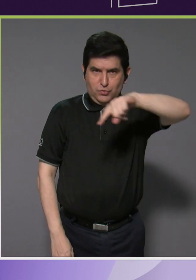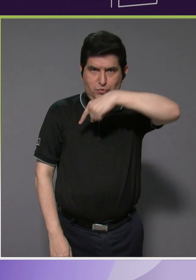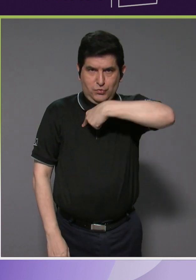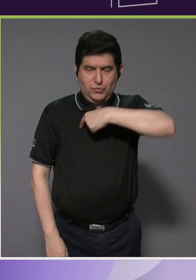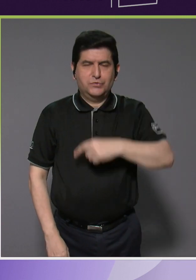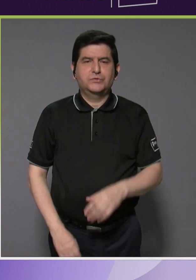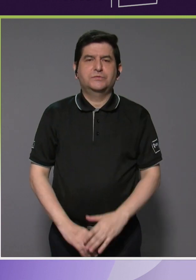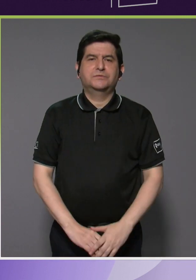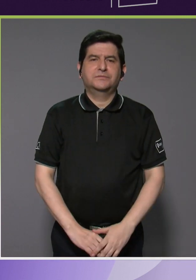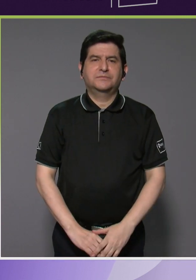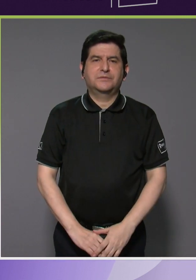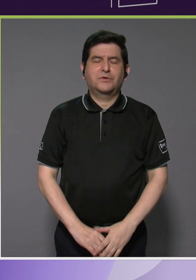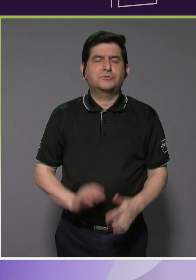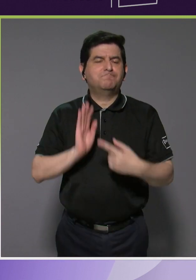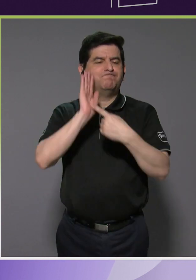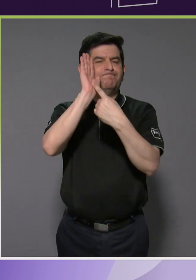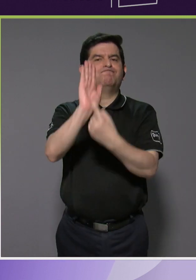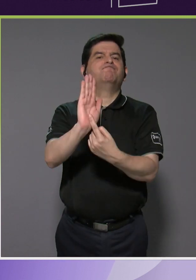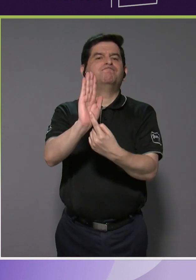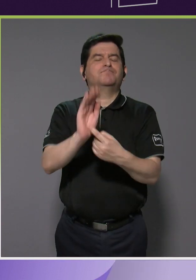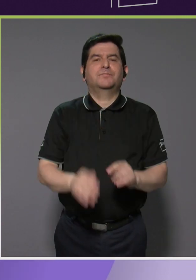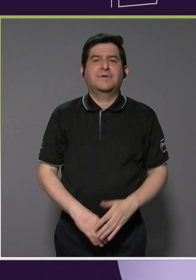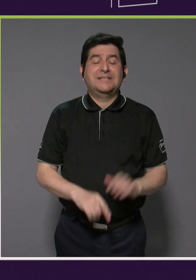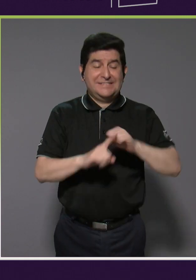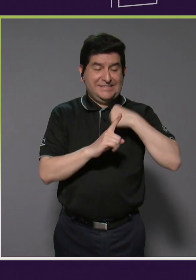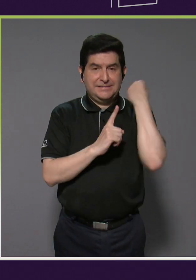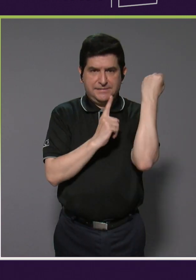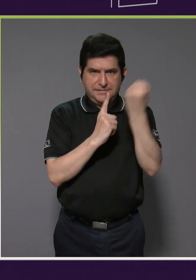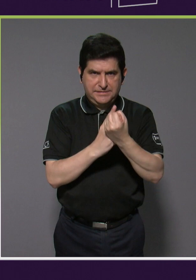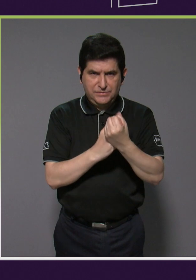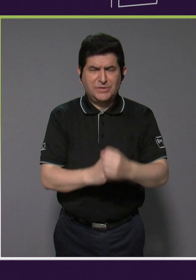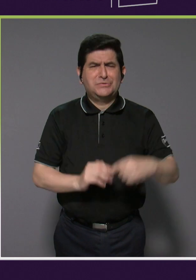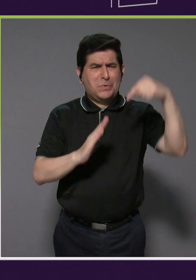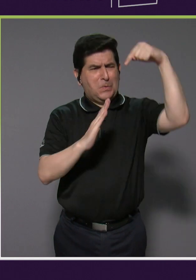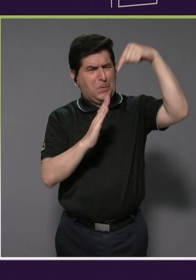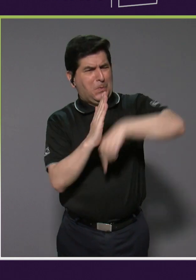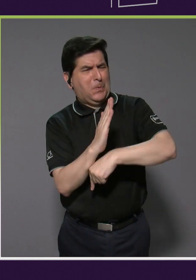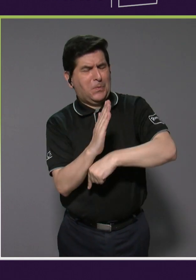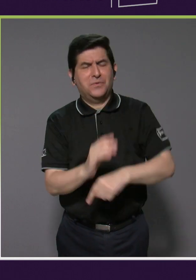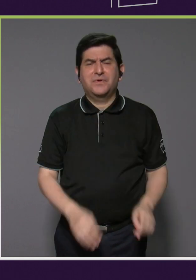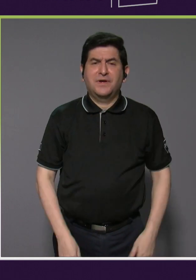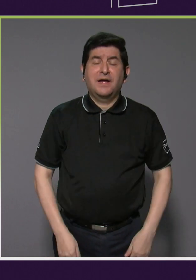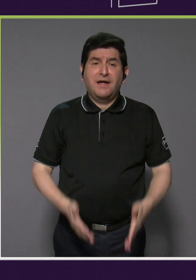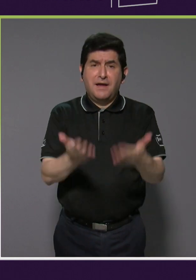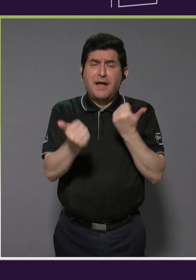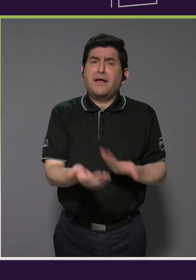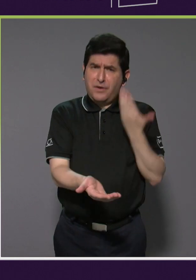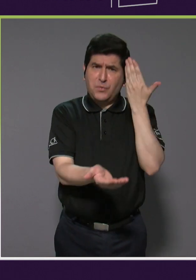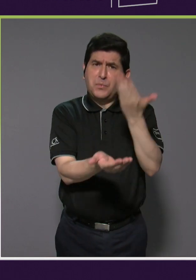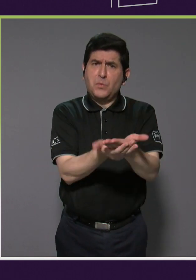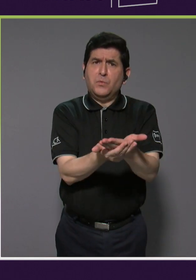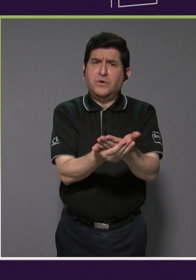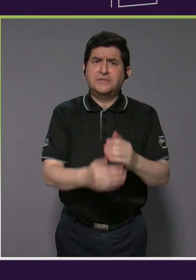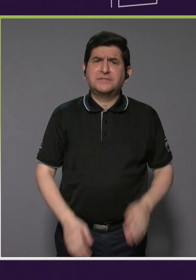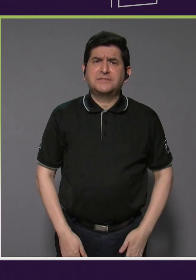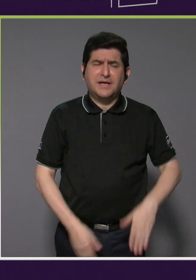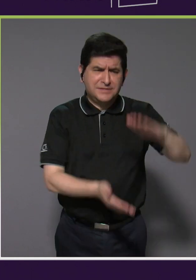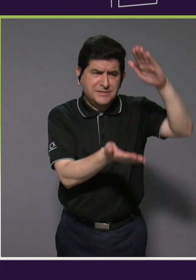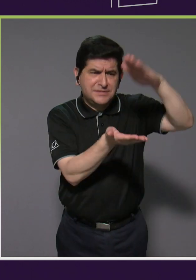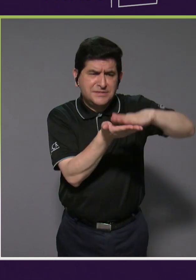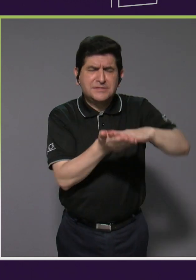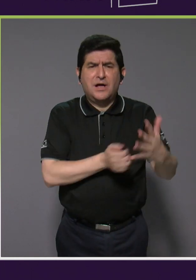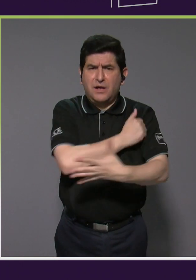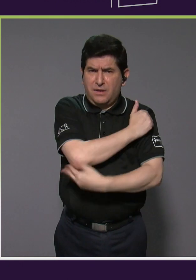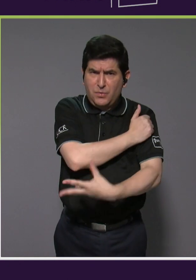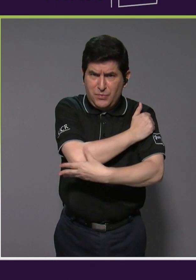estado evidenciando estas situaciones tan graves porque, queremos propuestas para reducir la